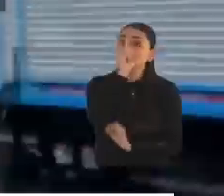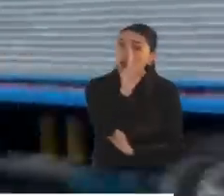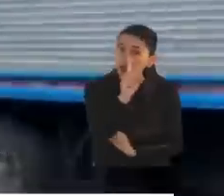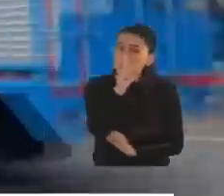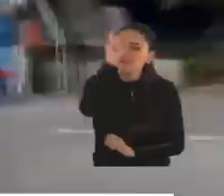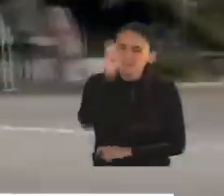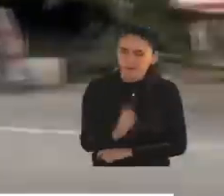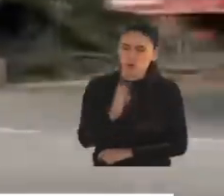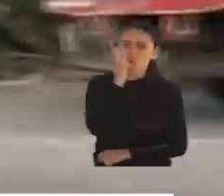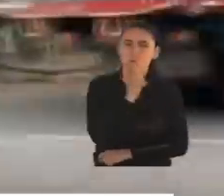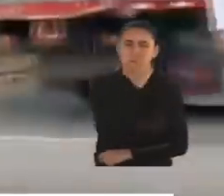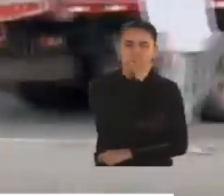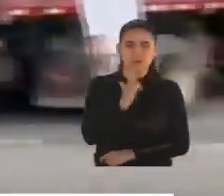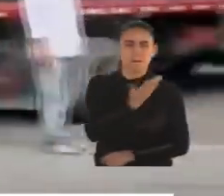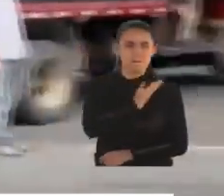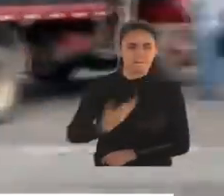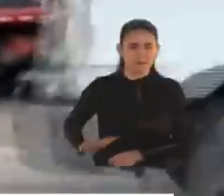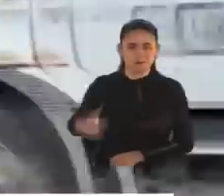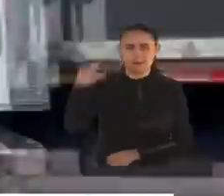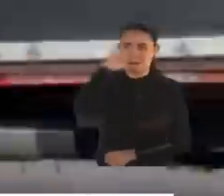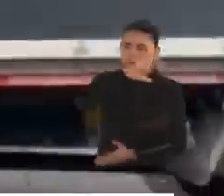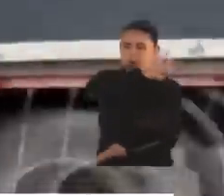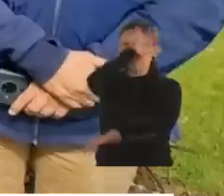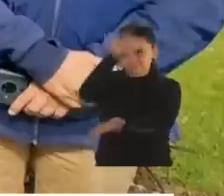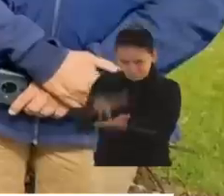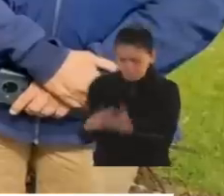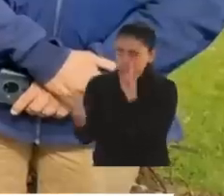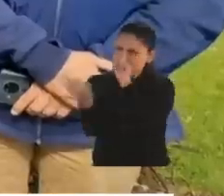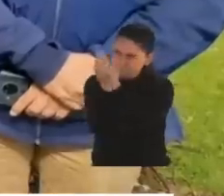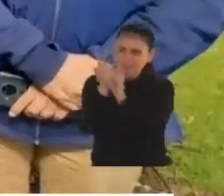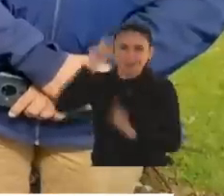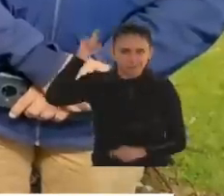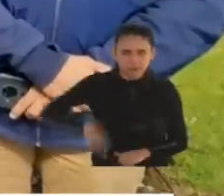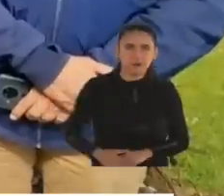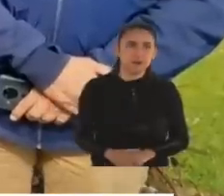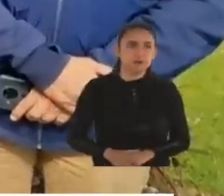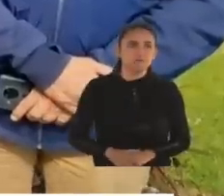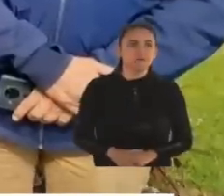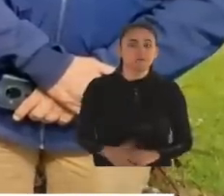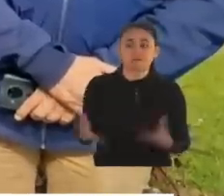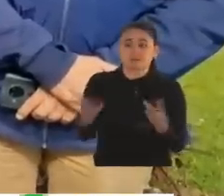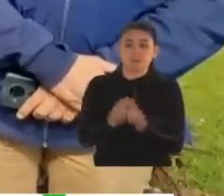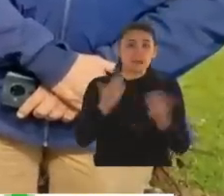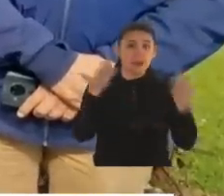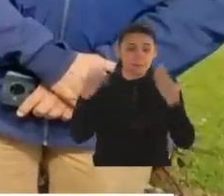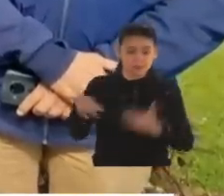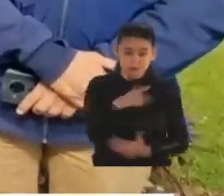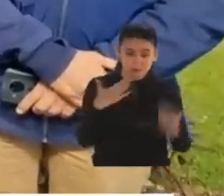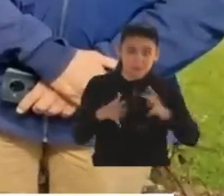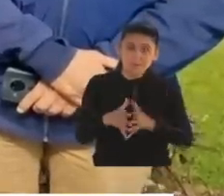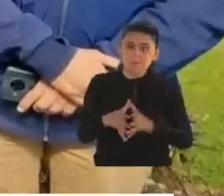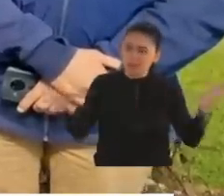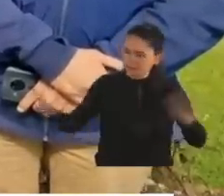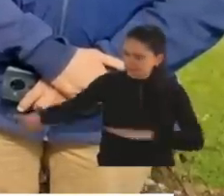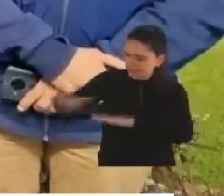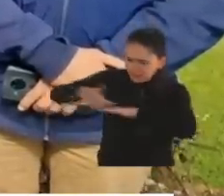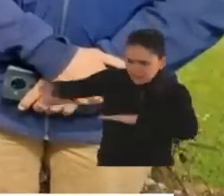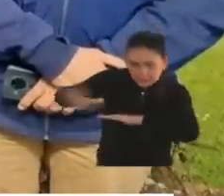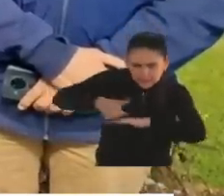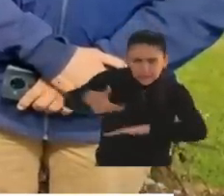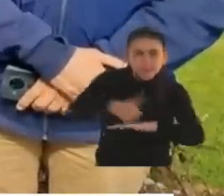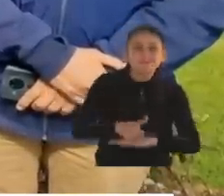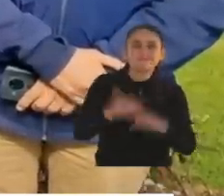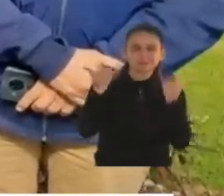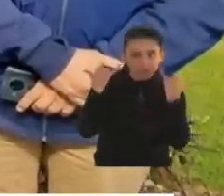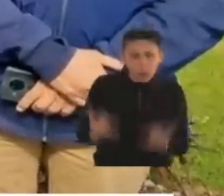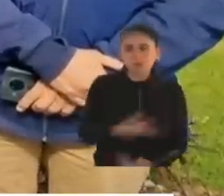presidente de la República, quien visitará el territorio. Una de las solicitudes más sentidas del campesinado es que solicitaban la